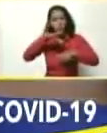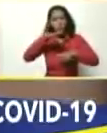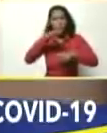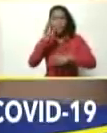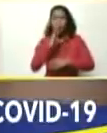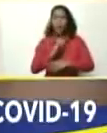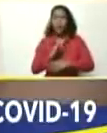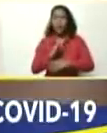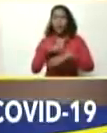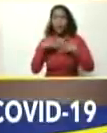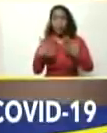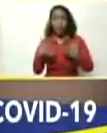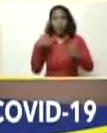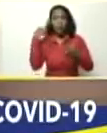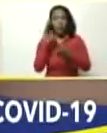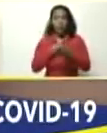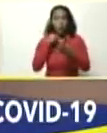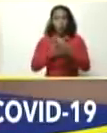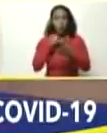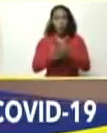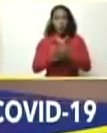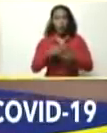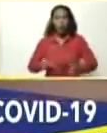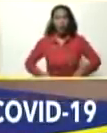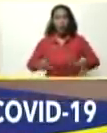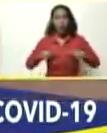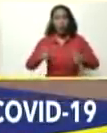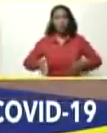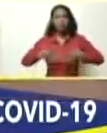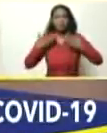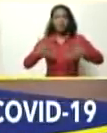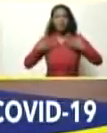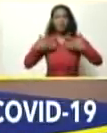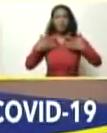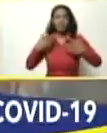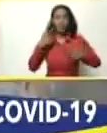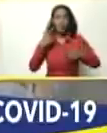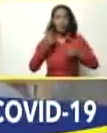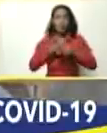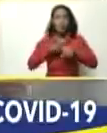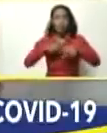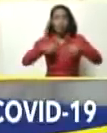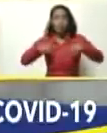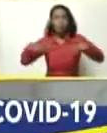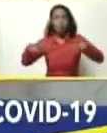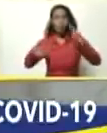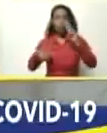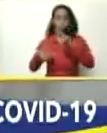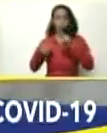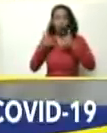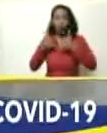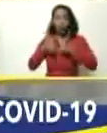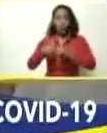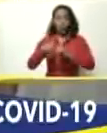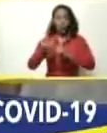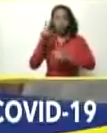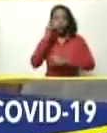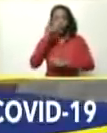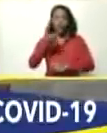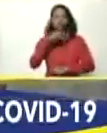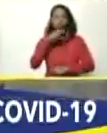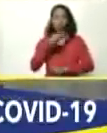barinés que está luchando por la vida con entusiasmo para ver crecer a sus hijos, a sus